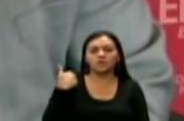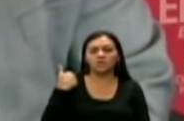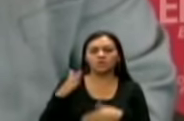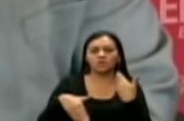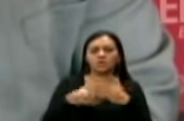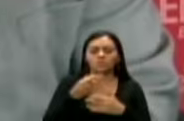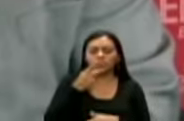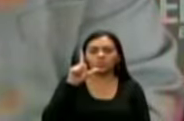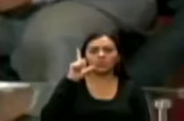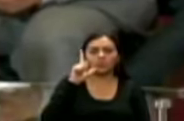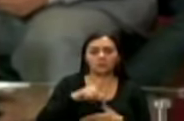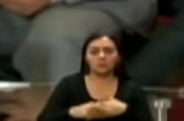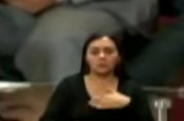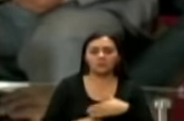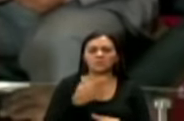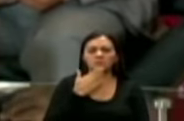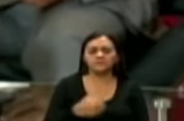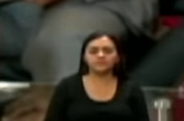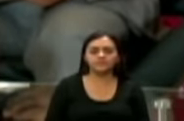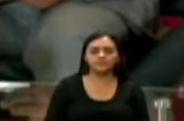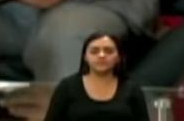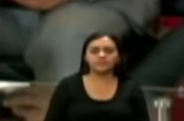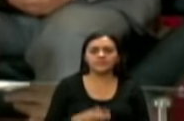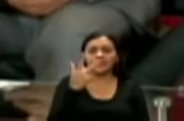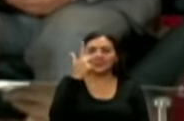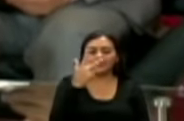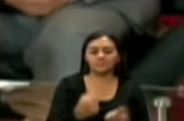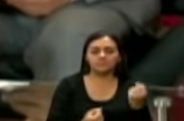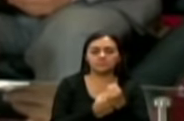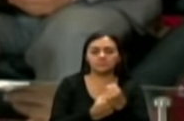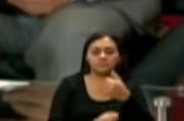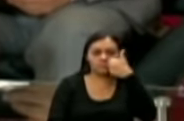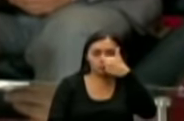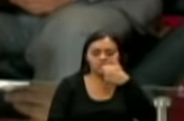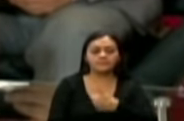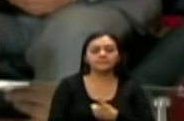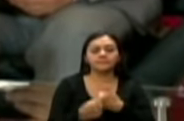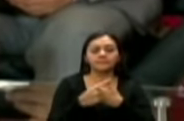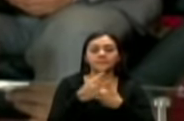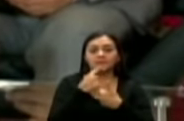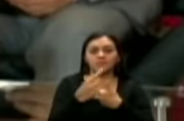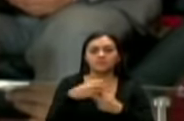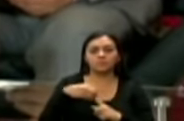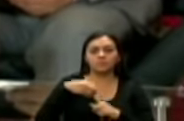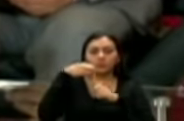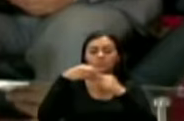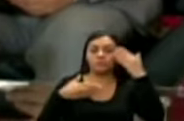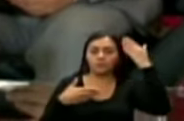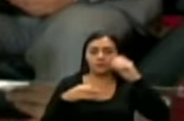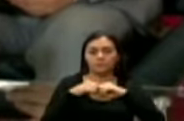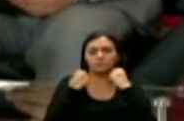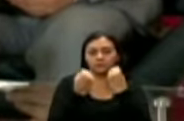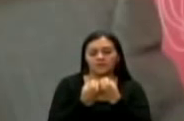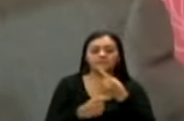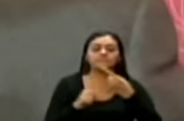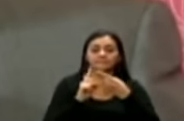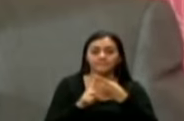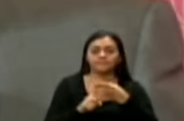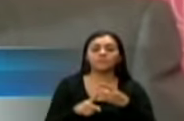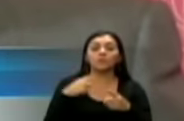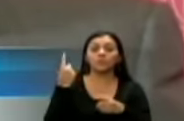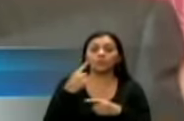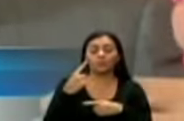los pueblos de América Latina? Yo creo que hay tres aportes más importantes. Uno que mencioné, ¿no? Prioridad de las políticas sociales. Aún cuando la economía